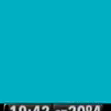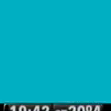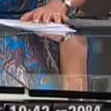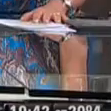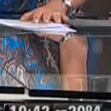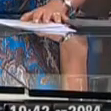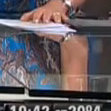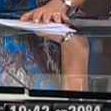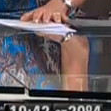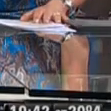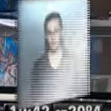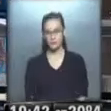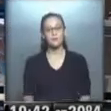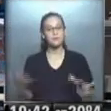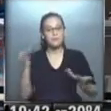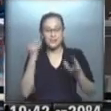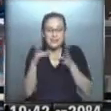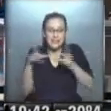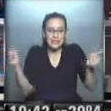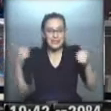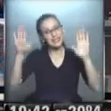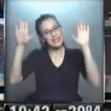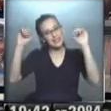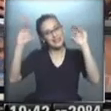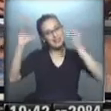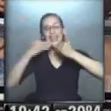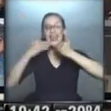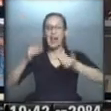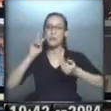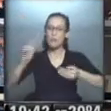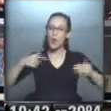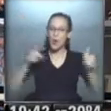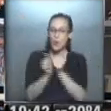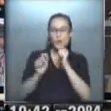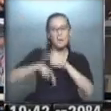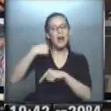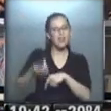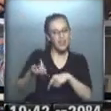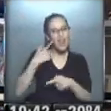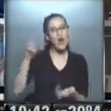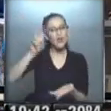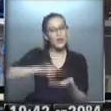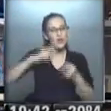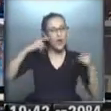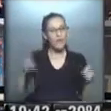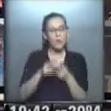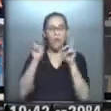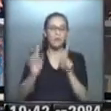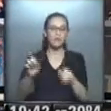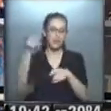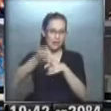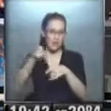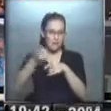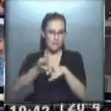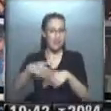es un mundo. Nos vamos, les agradecemos que hayan estado allí junto a nosotros y mañana estaremos en el horario habitual de Visión